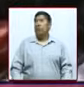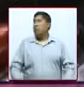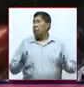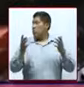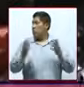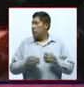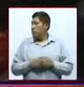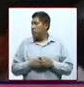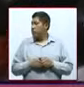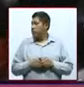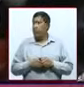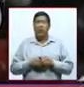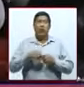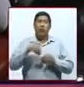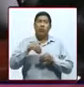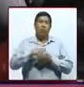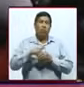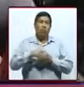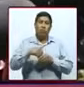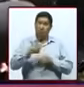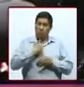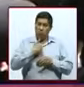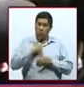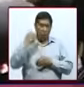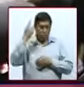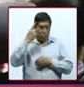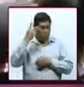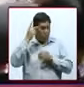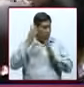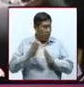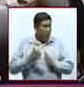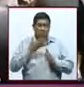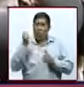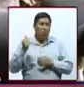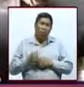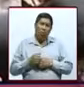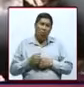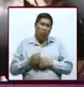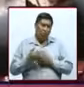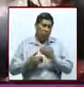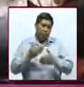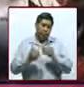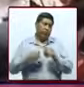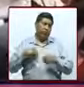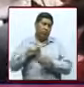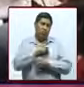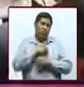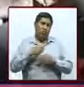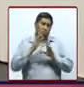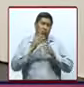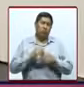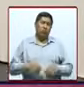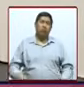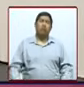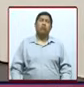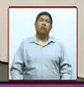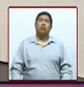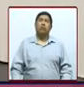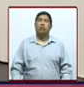Las primarias tienen que ser abiertas, hermano, ya seguramente ya tienen que hacerse las primarias abiertas. En eso estamos nosotros como organizaciones sociales, hermano.